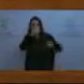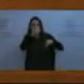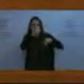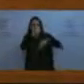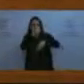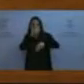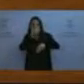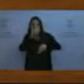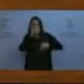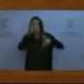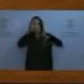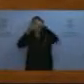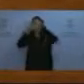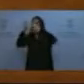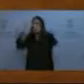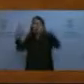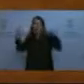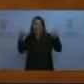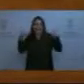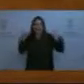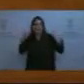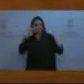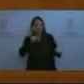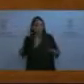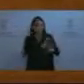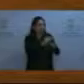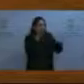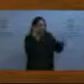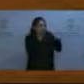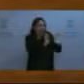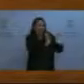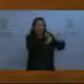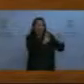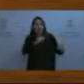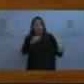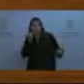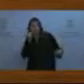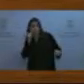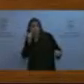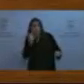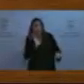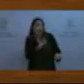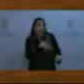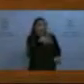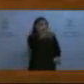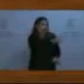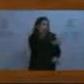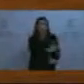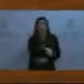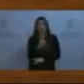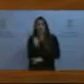lo que pasaba. Esta es la consejera. Y Javier Fernández o consiente o mira para otro lado.